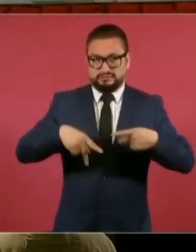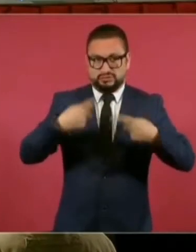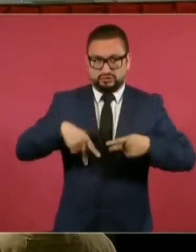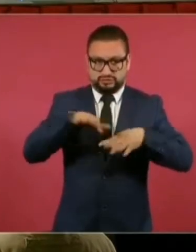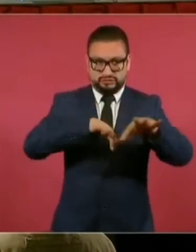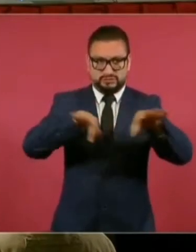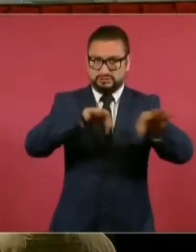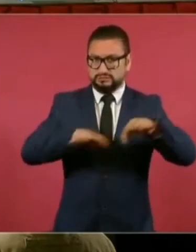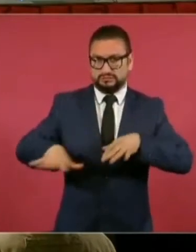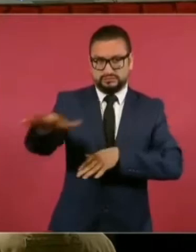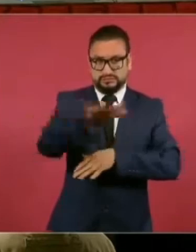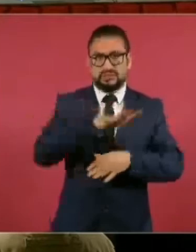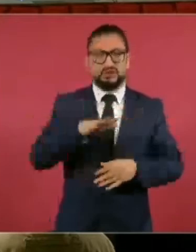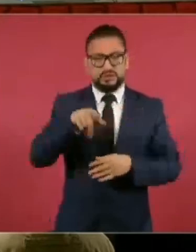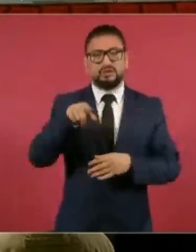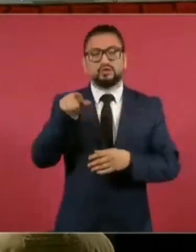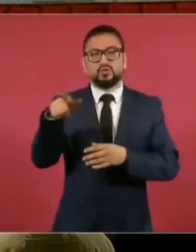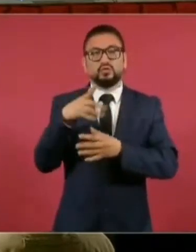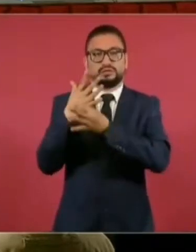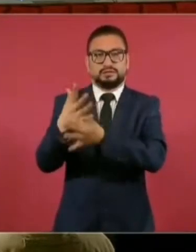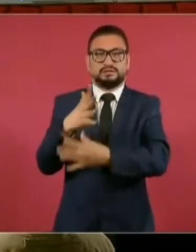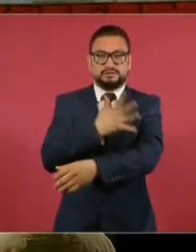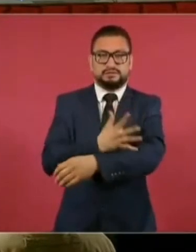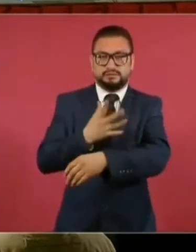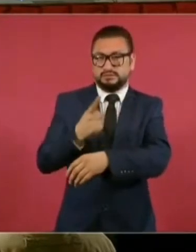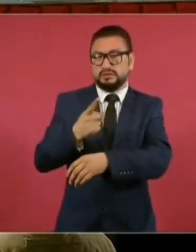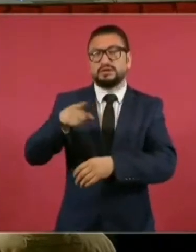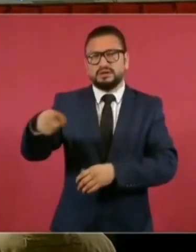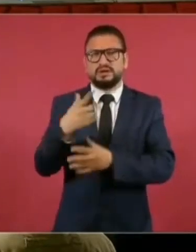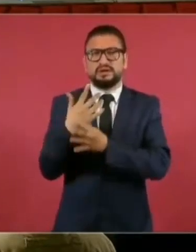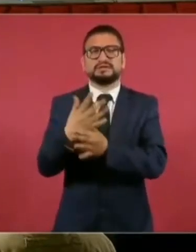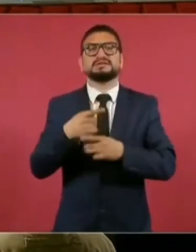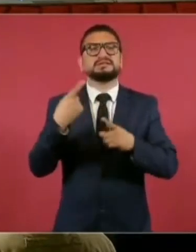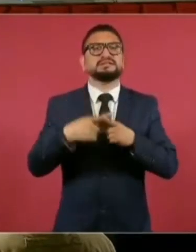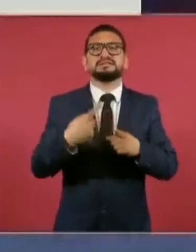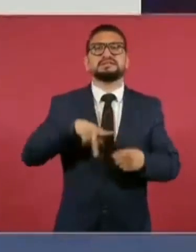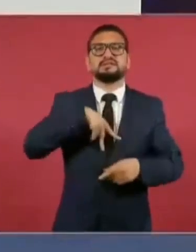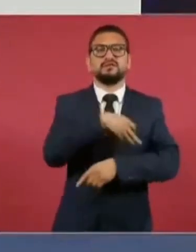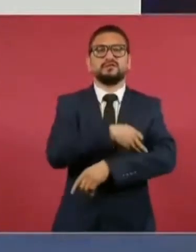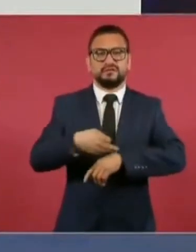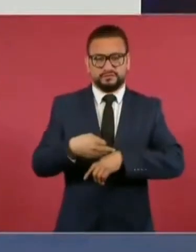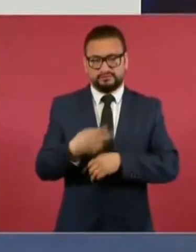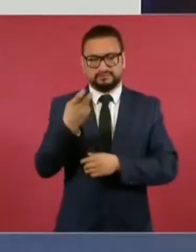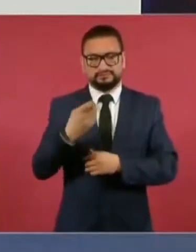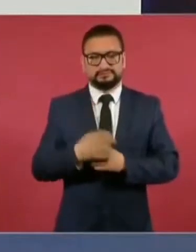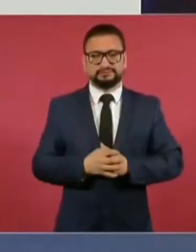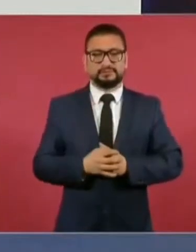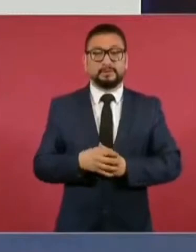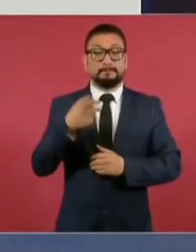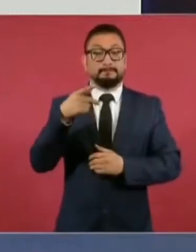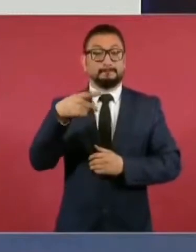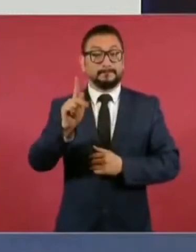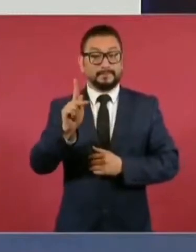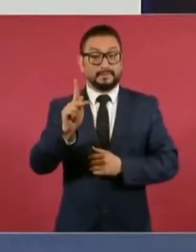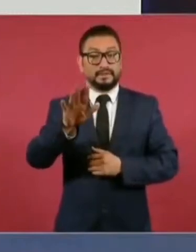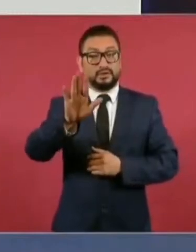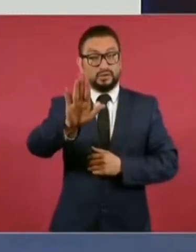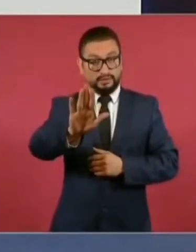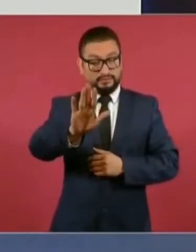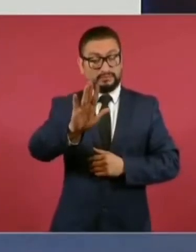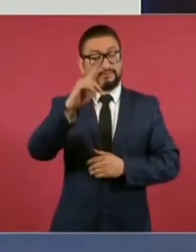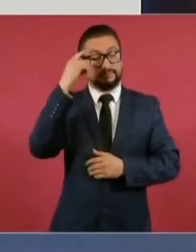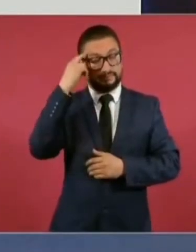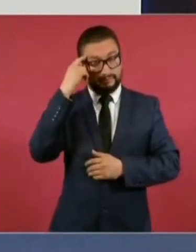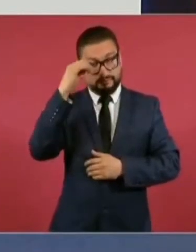Es decir, tú tienes que señalar, bajo protesta de decir verdad, quiénes son tus familiares. Pero hay que considerar,